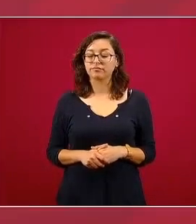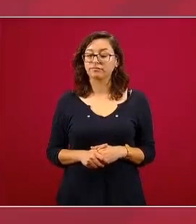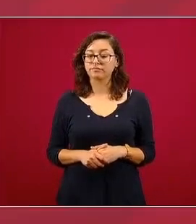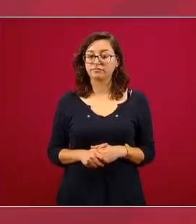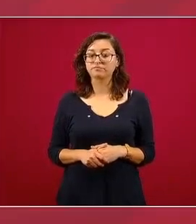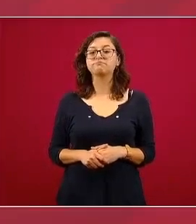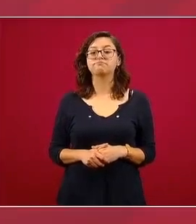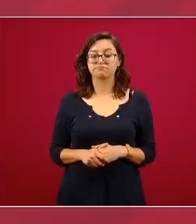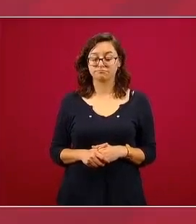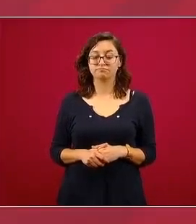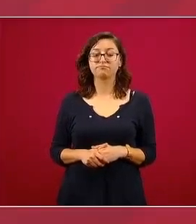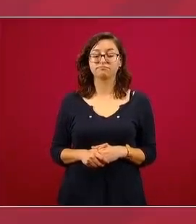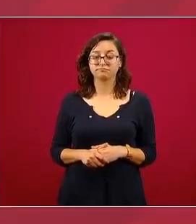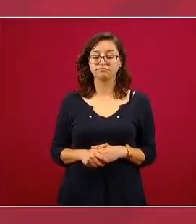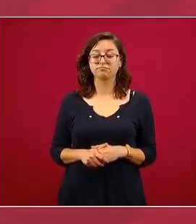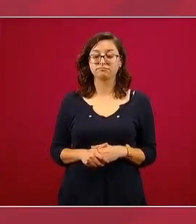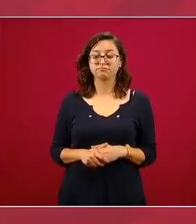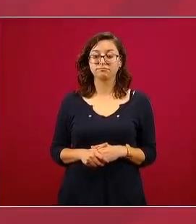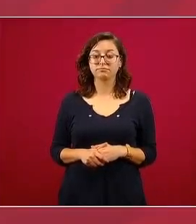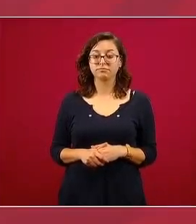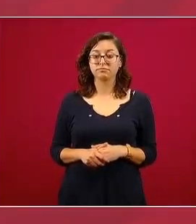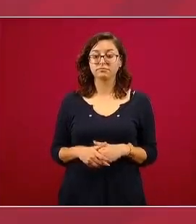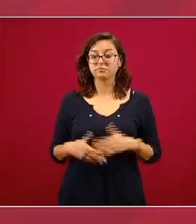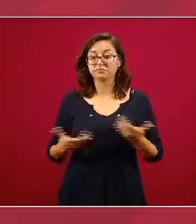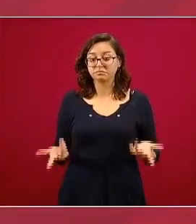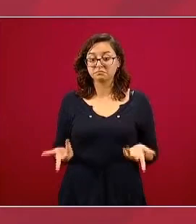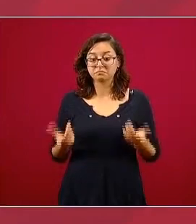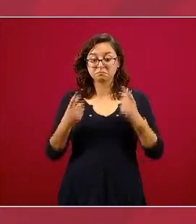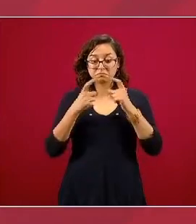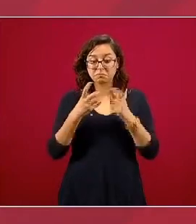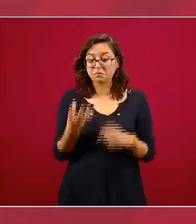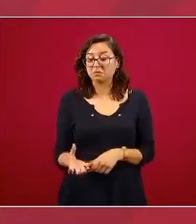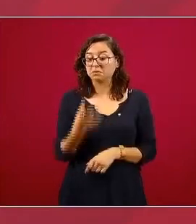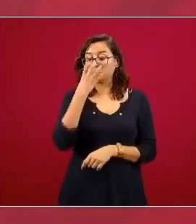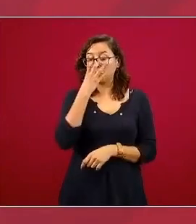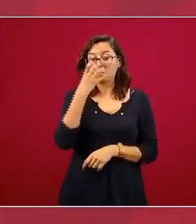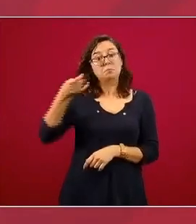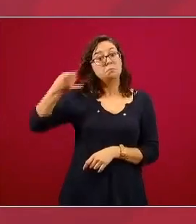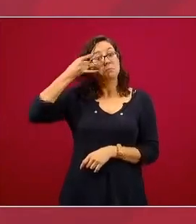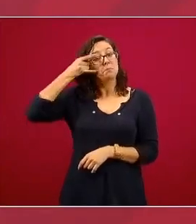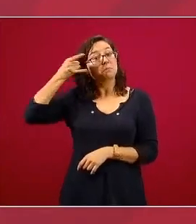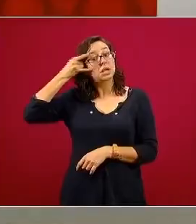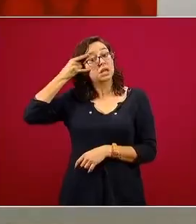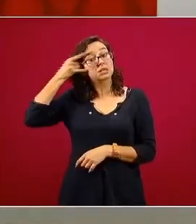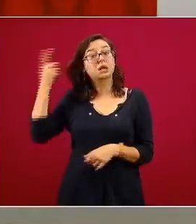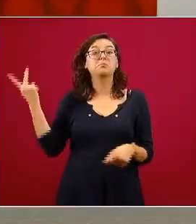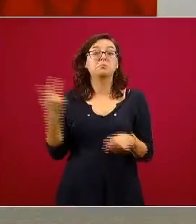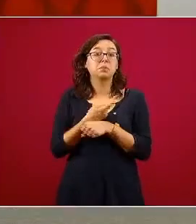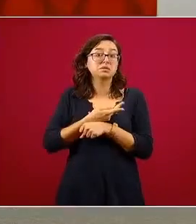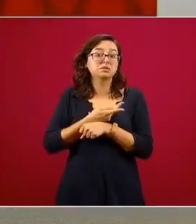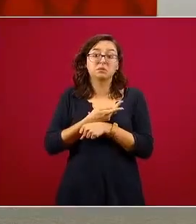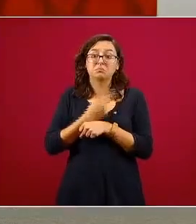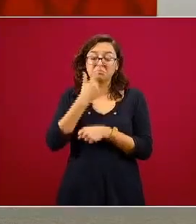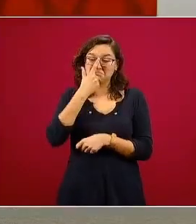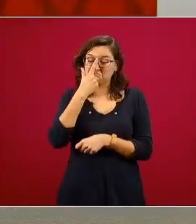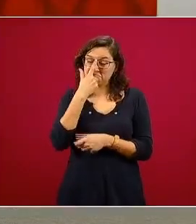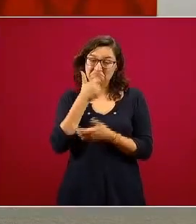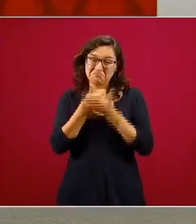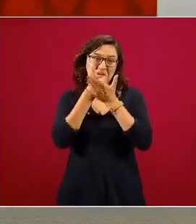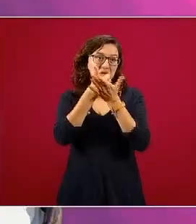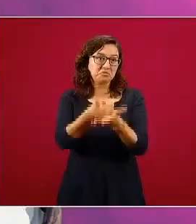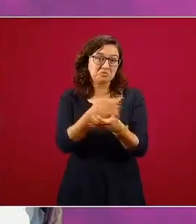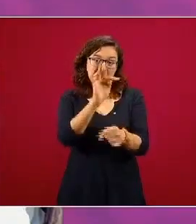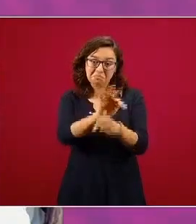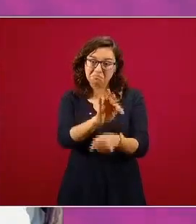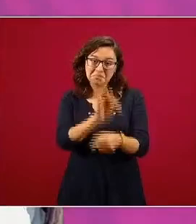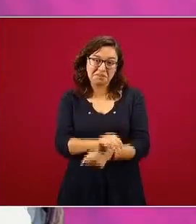Definitivamente sí, porque si no están dando esta eficiencia, lógicamente no están entonces cubriendo lo que deben o